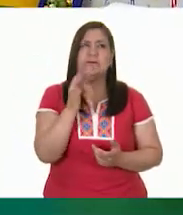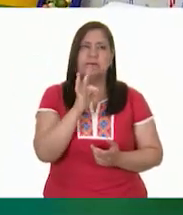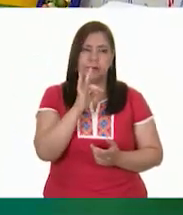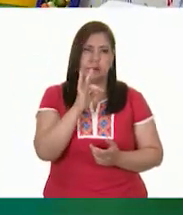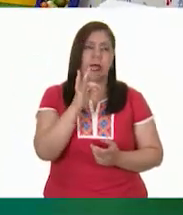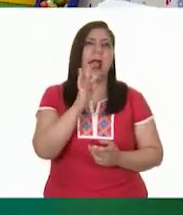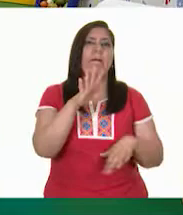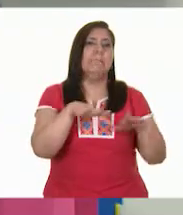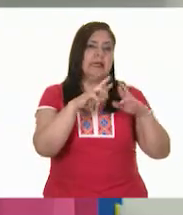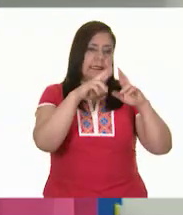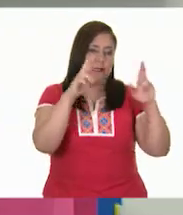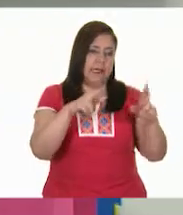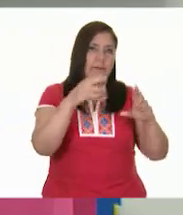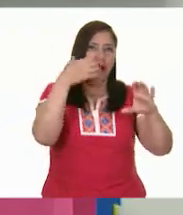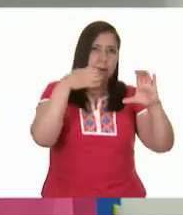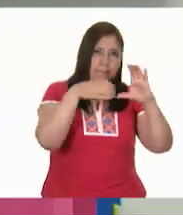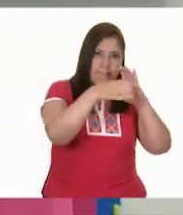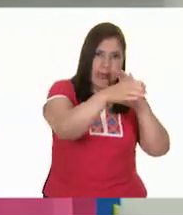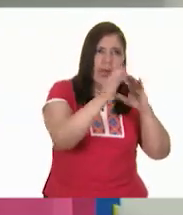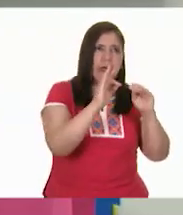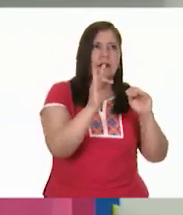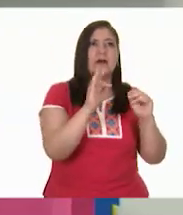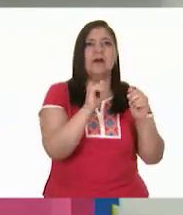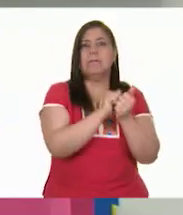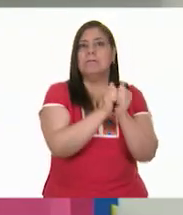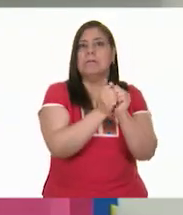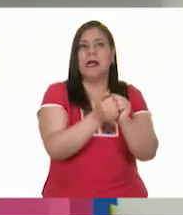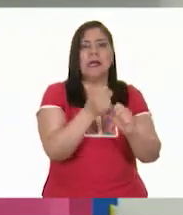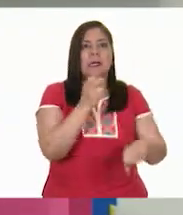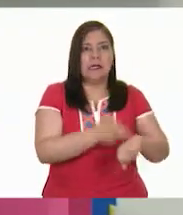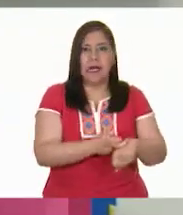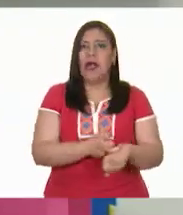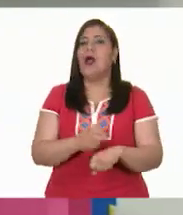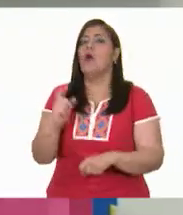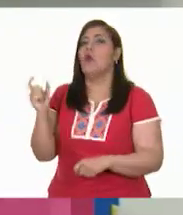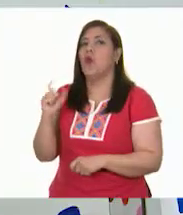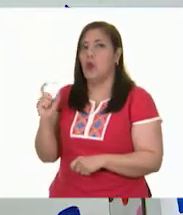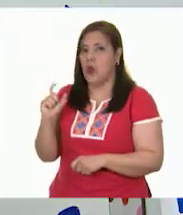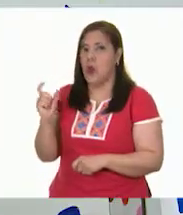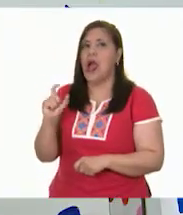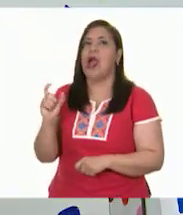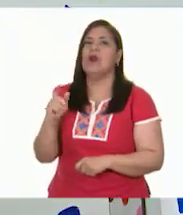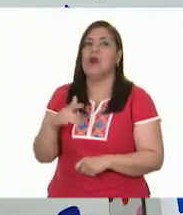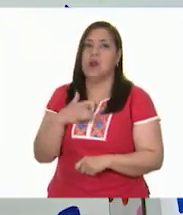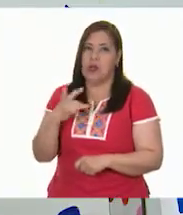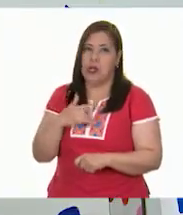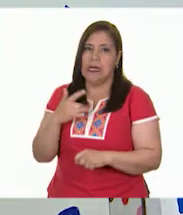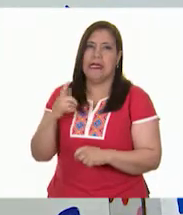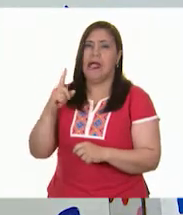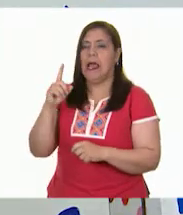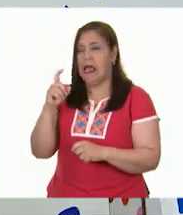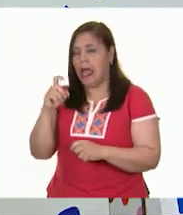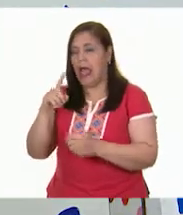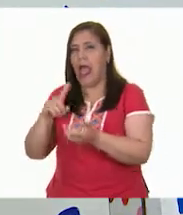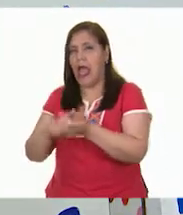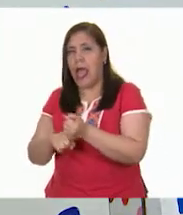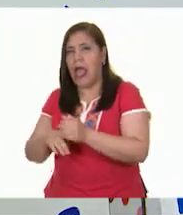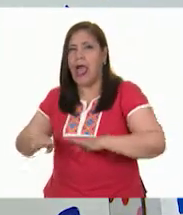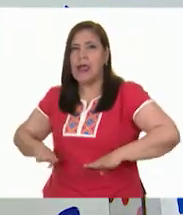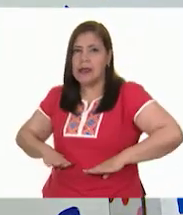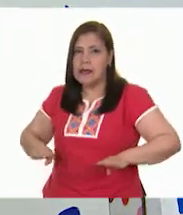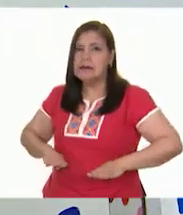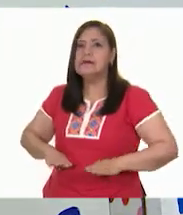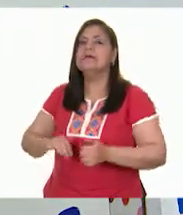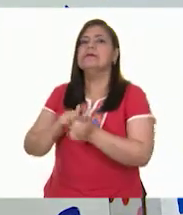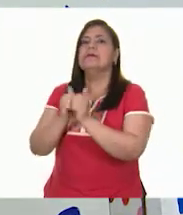lo que metemos al refri o al congelador. Casi todo lo que es líquido. Exacto, lo podemos meter al refrigerador o disminuir su temperatura y